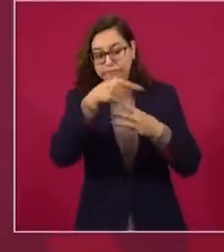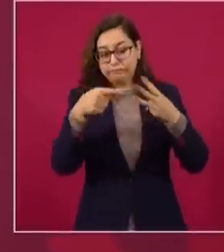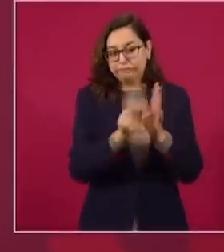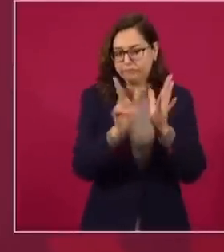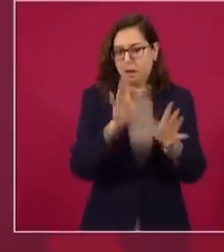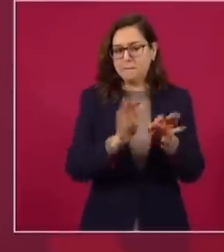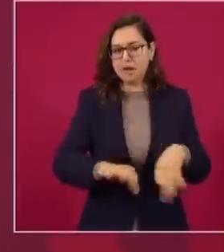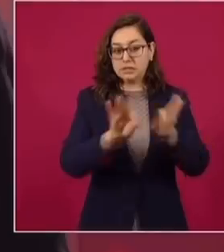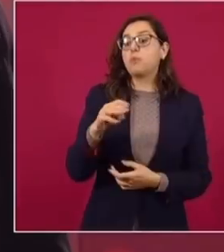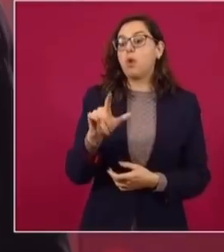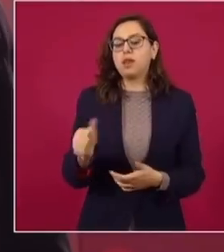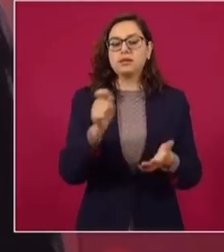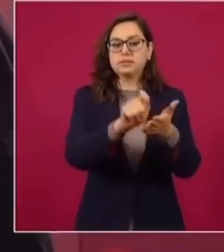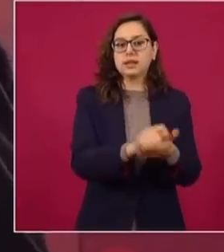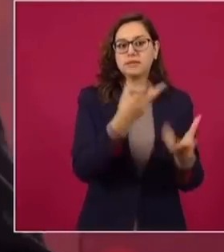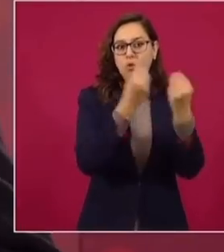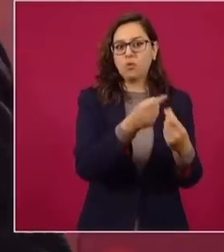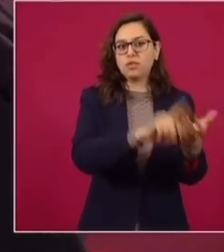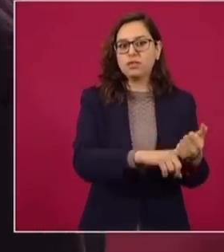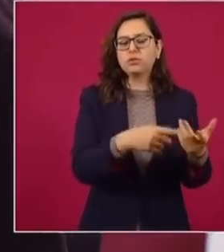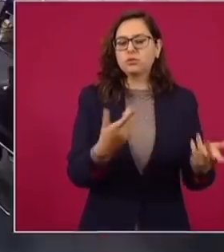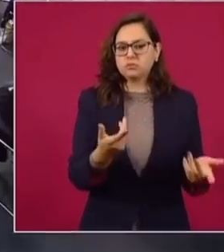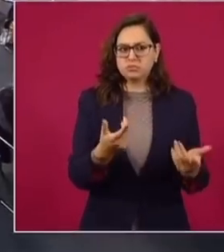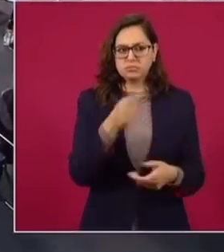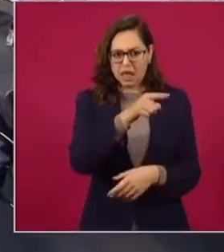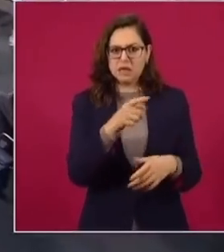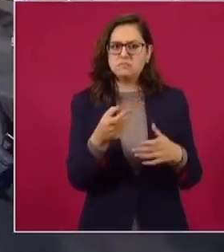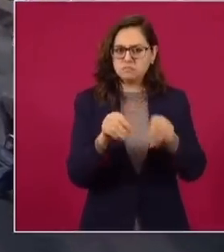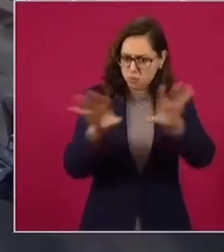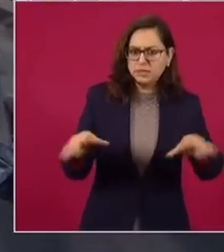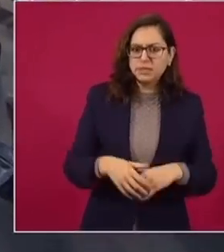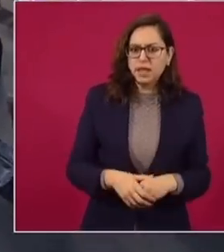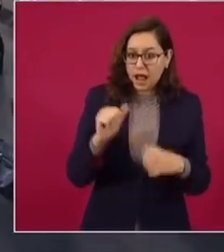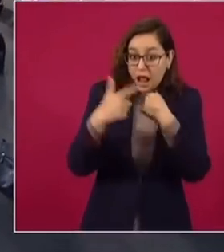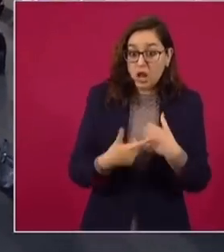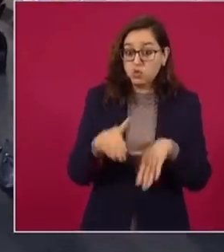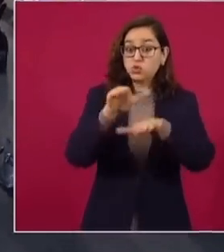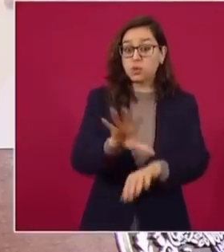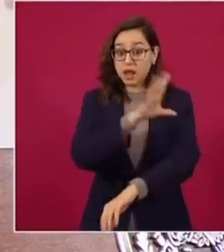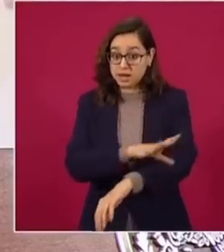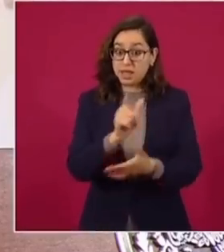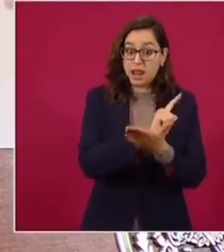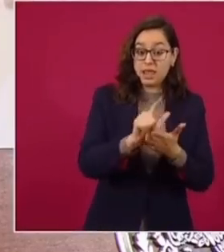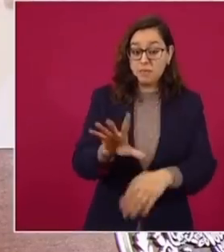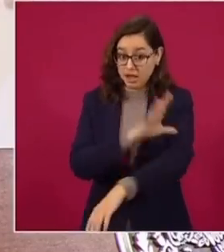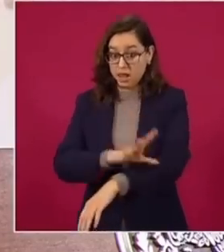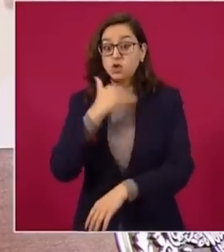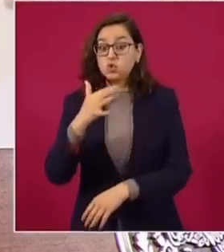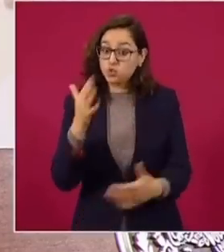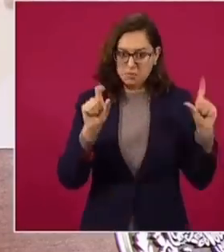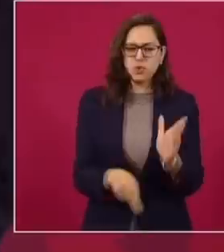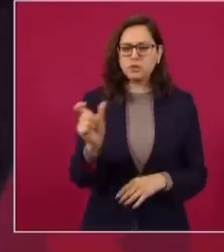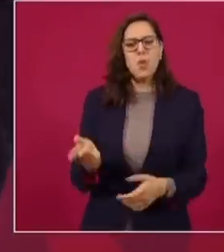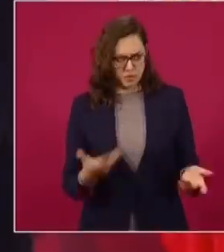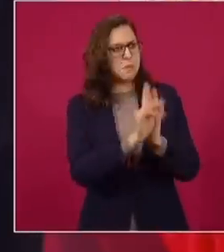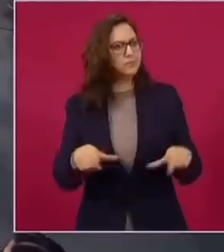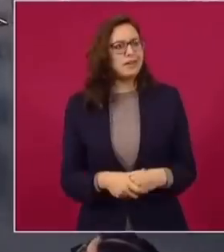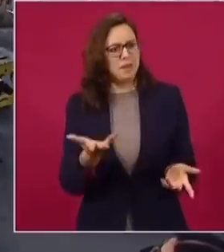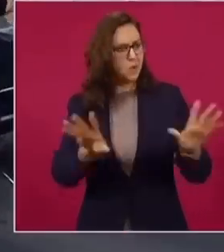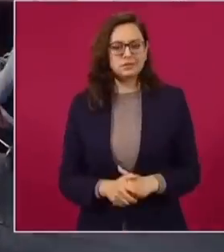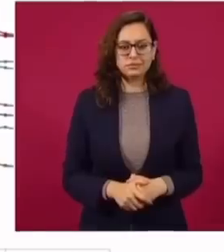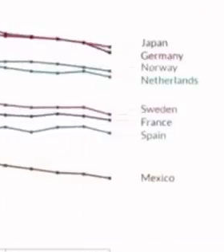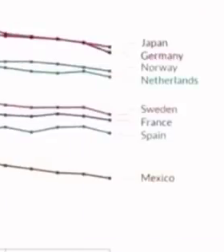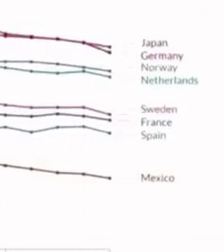donde escribe ahora Loé de Mola? ¿Cuándo han visto la gráfica? Ponla. Sobre energías sucias. Unos